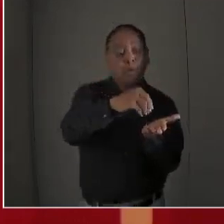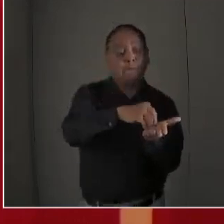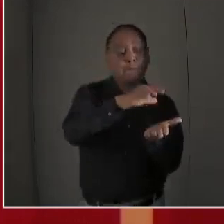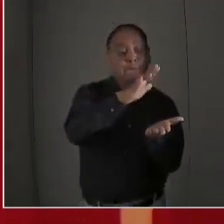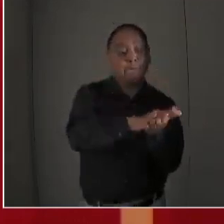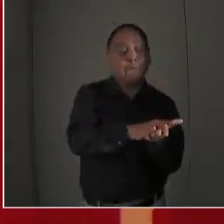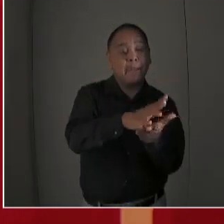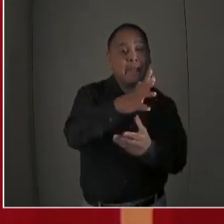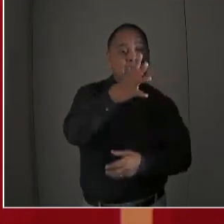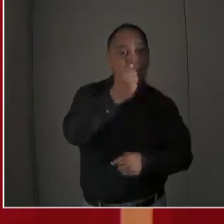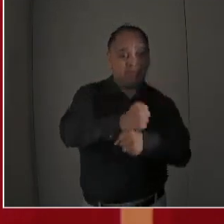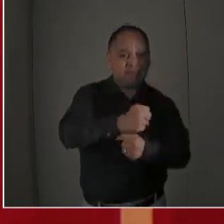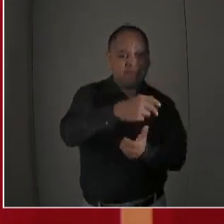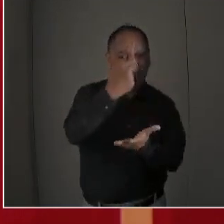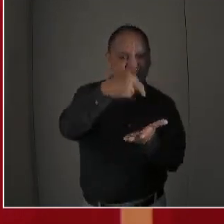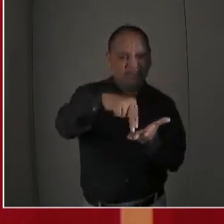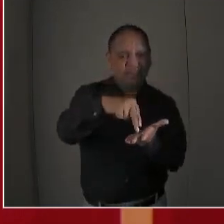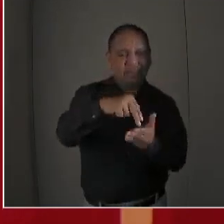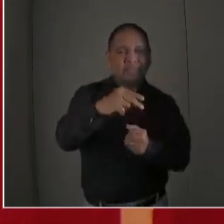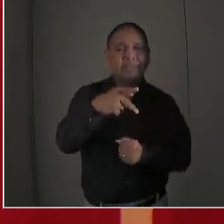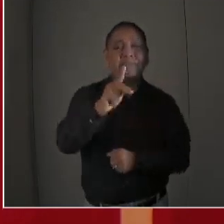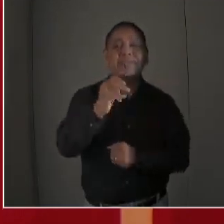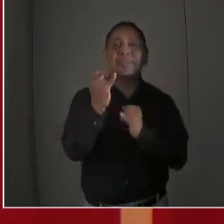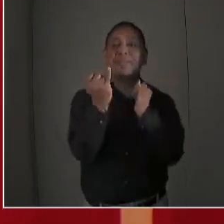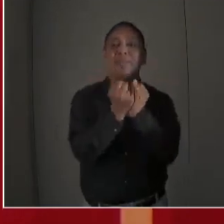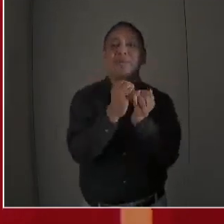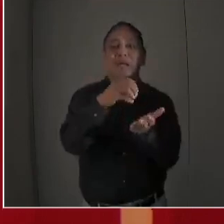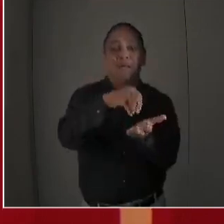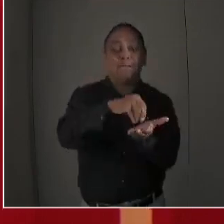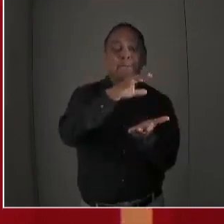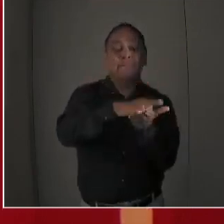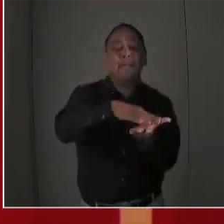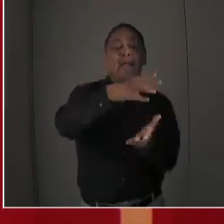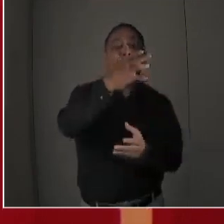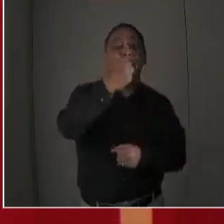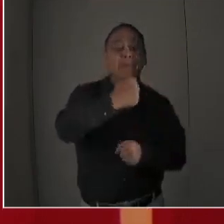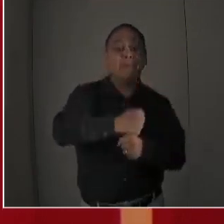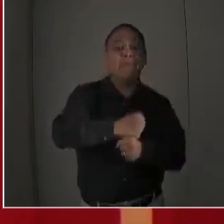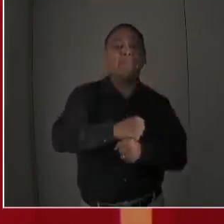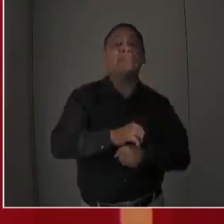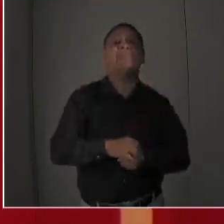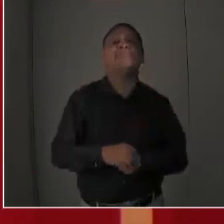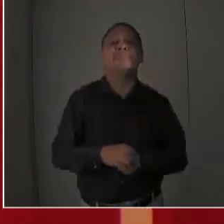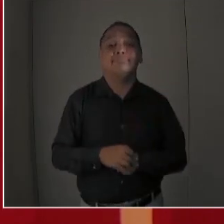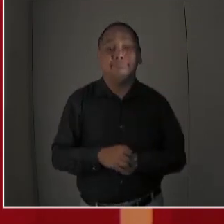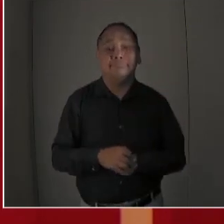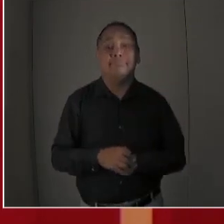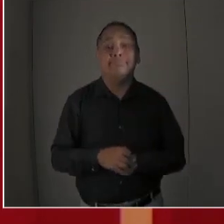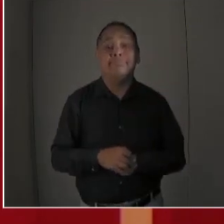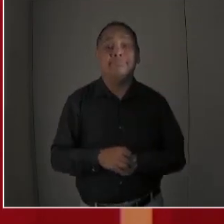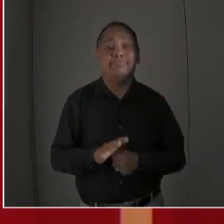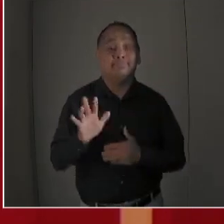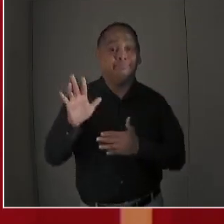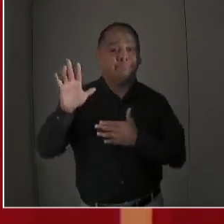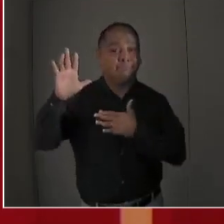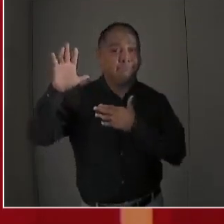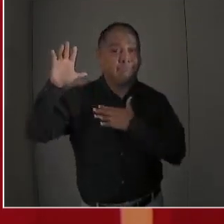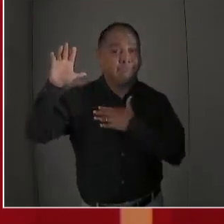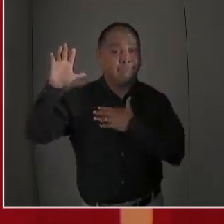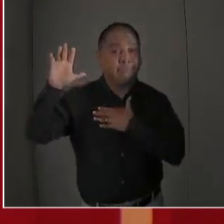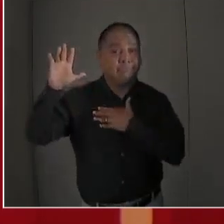poner su firma, y con esa firma y ese nombre pueden comprometerse